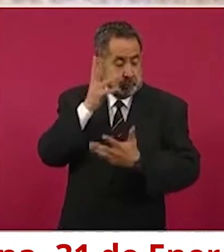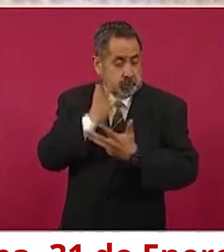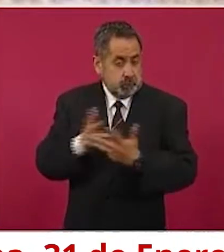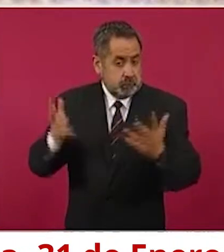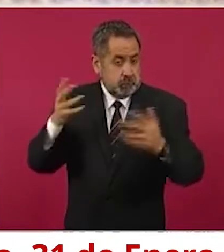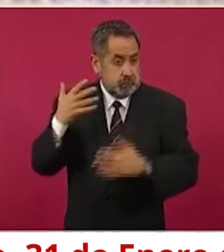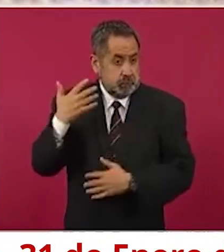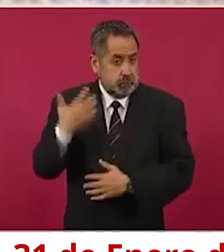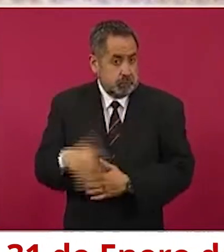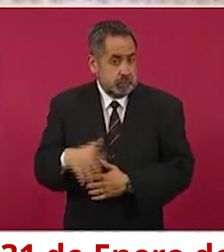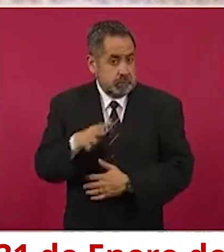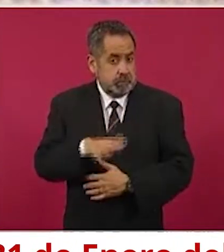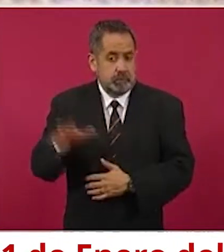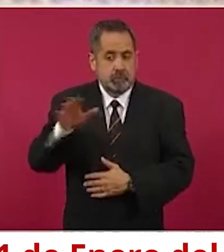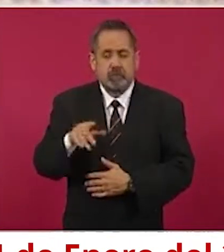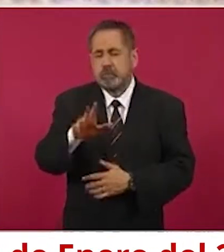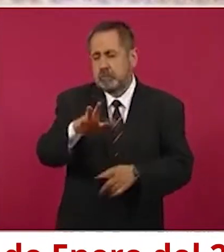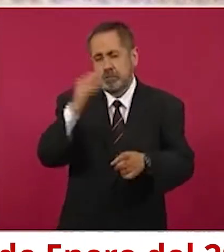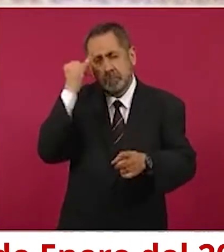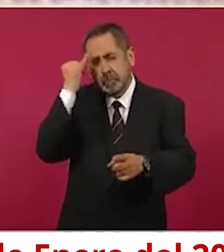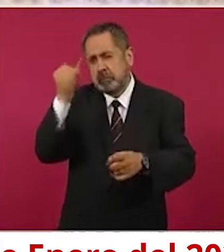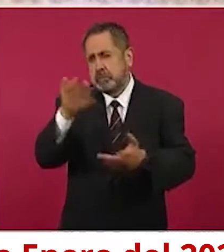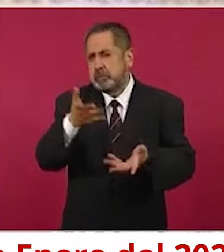Imagínense que son